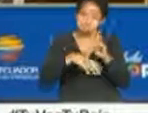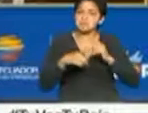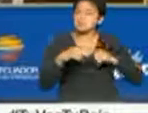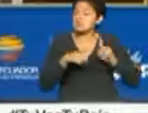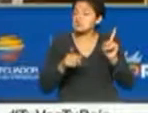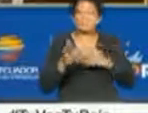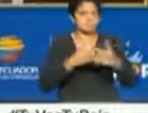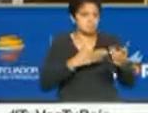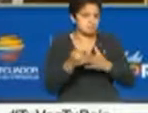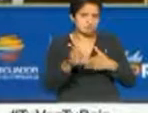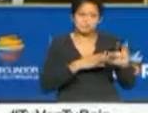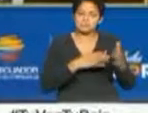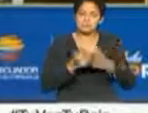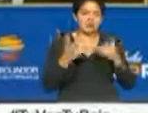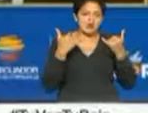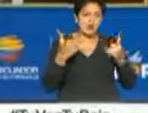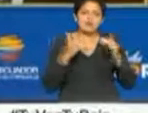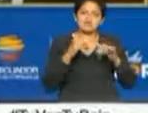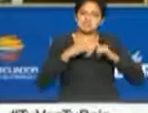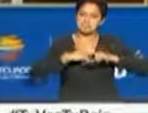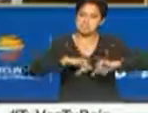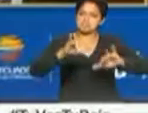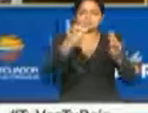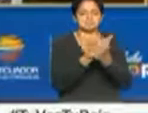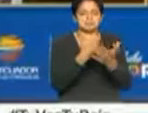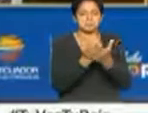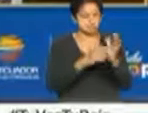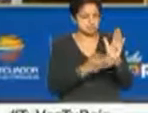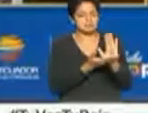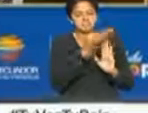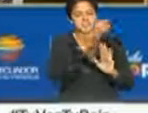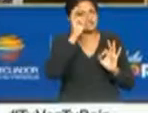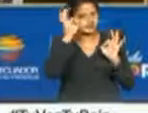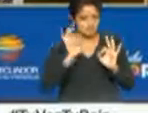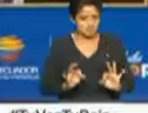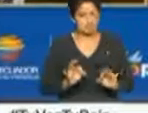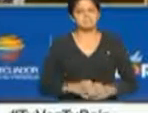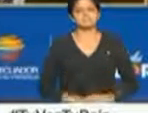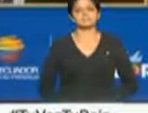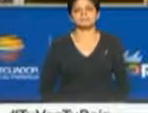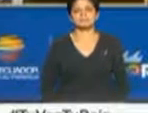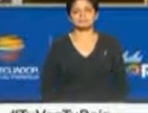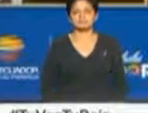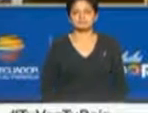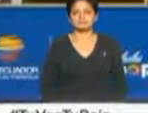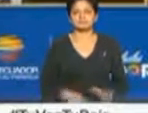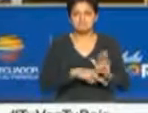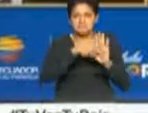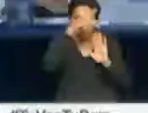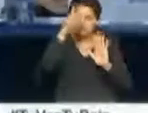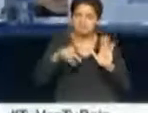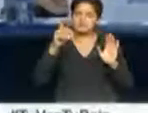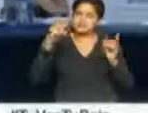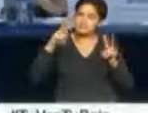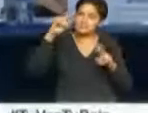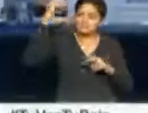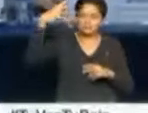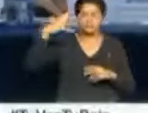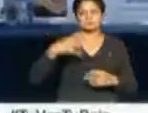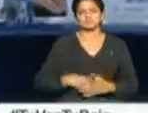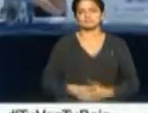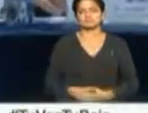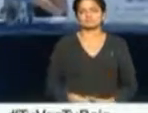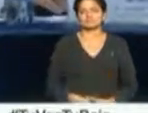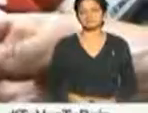sabemos que se han estabilizado las cosas y vemos un futuro muy promisorio para Ecuador, tanto en el sector petrolero, de energía y de minería. Los